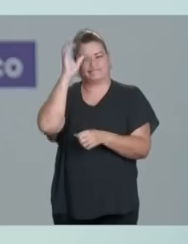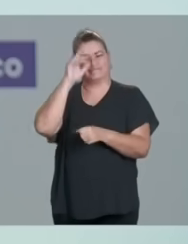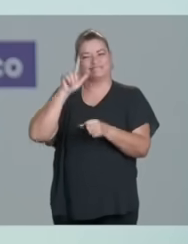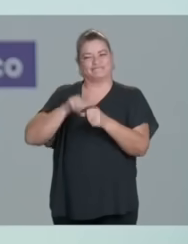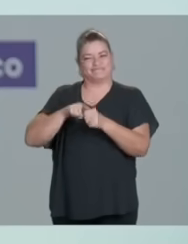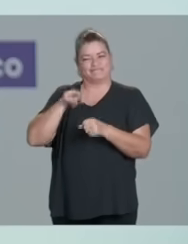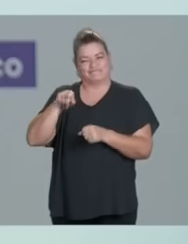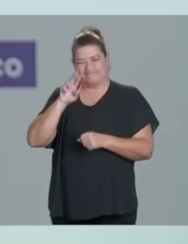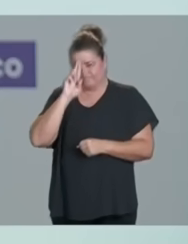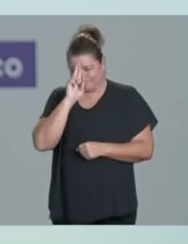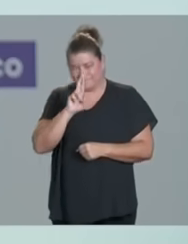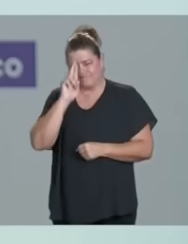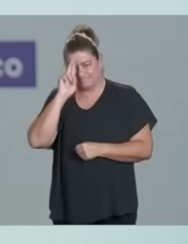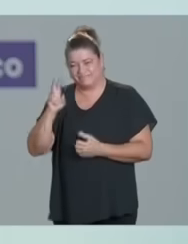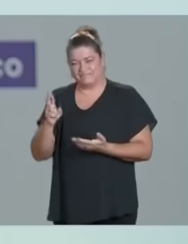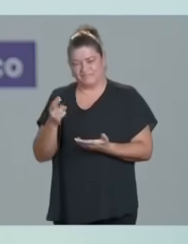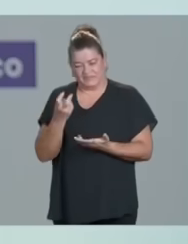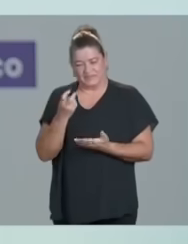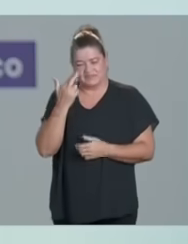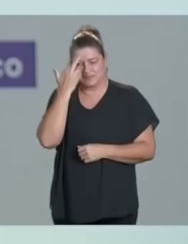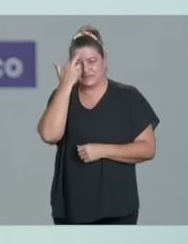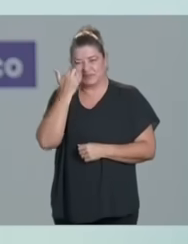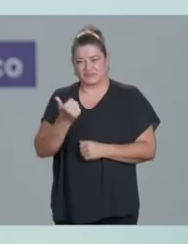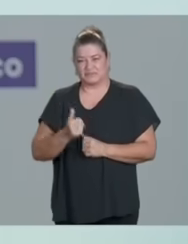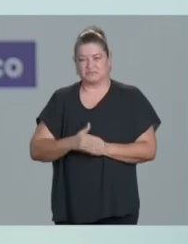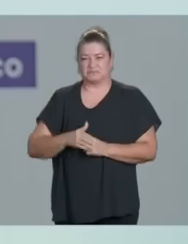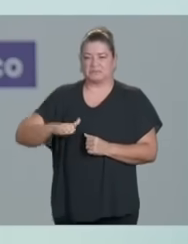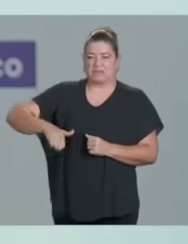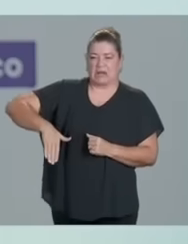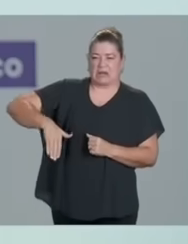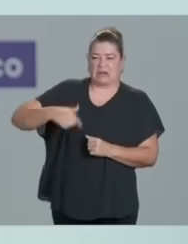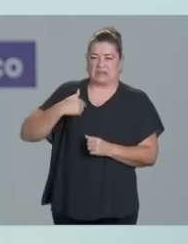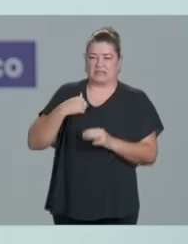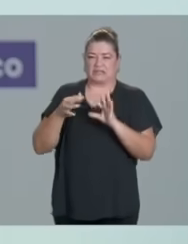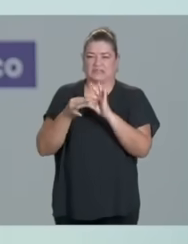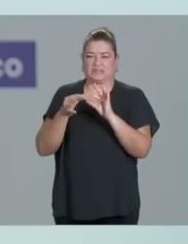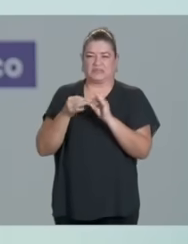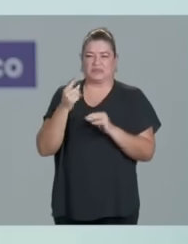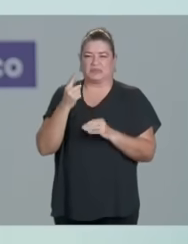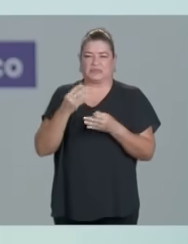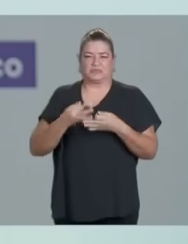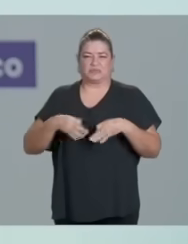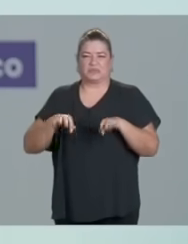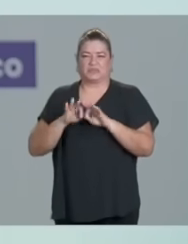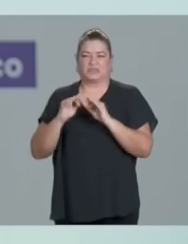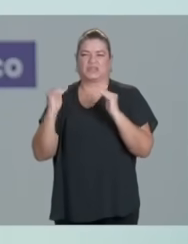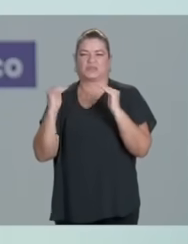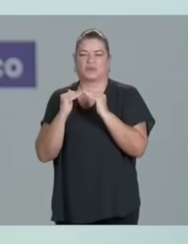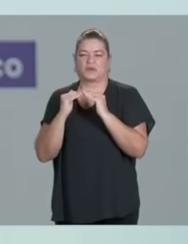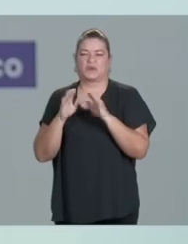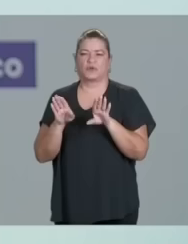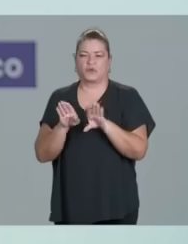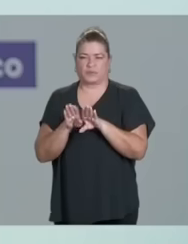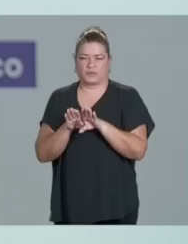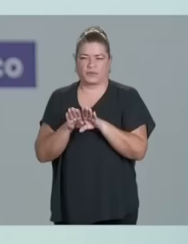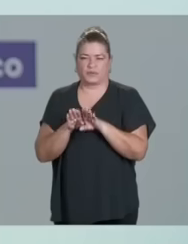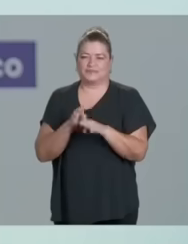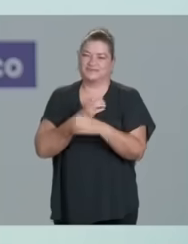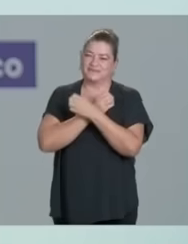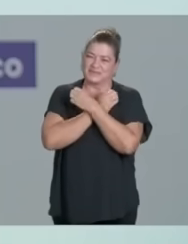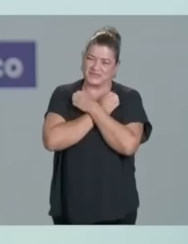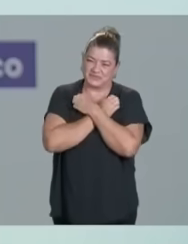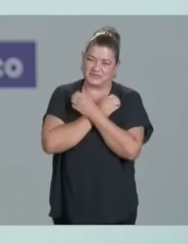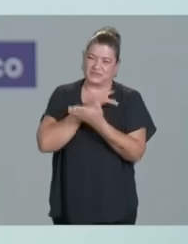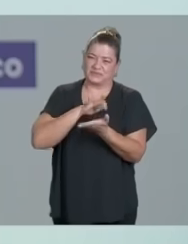Juan Chamula. Por eso hemos hablado que el igualador social, que es la educación, lo vamos a utilizar de esa manera, con una perspectiva